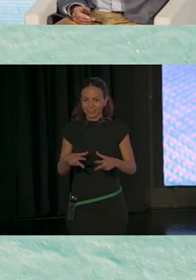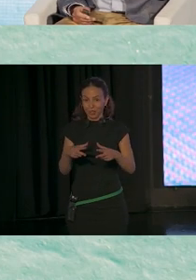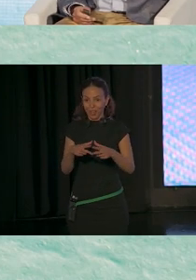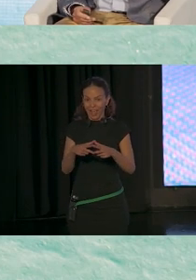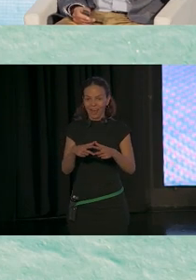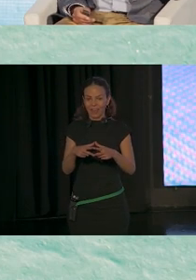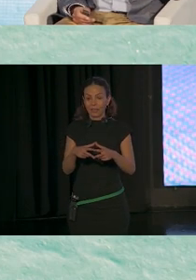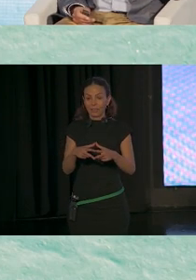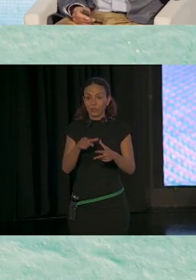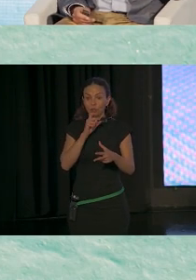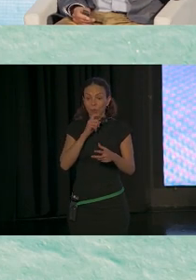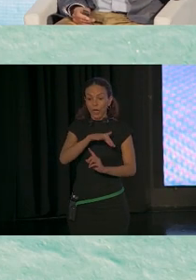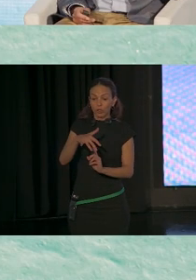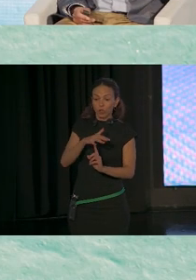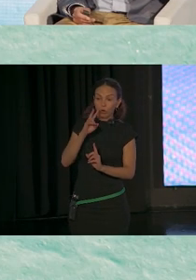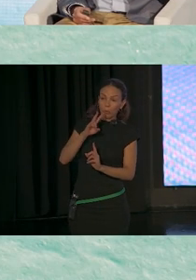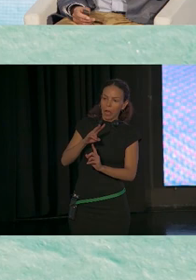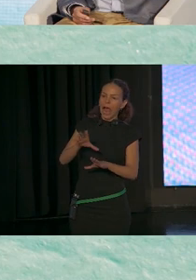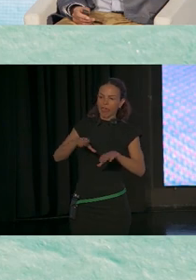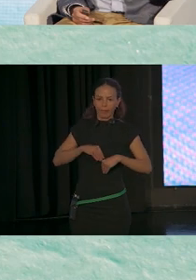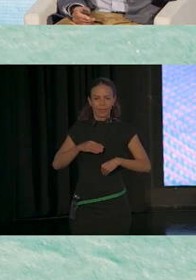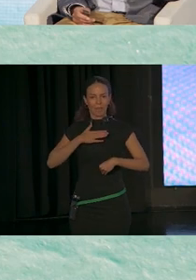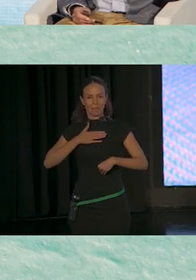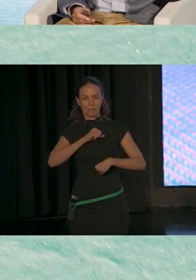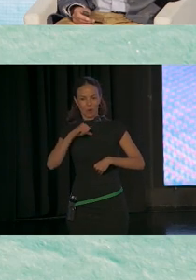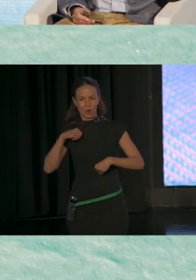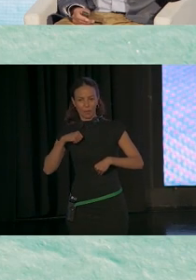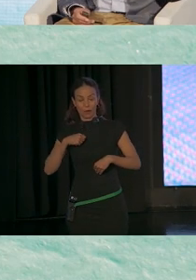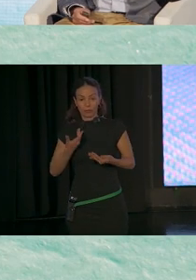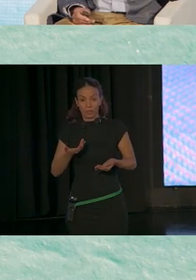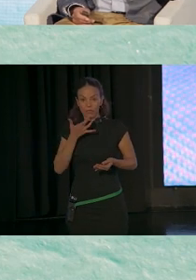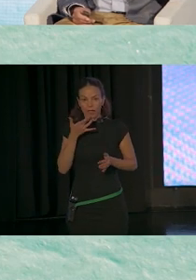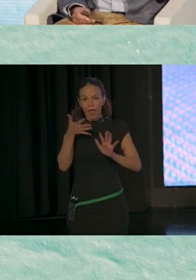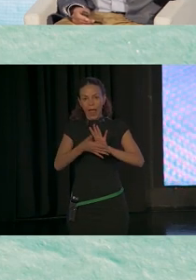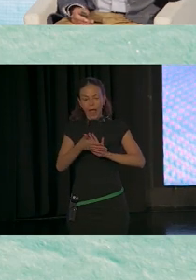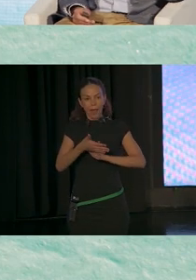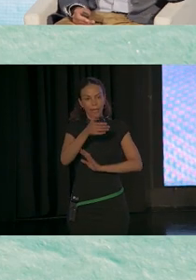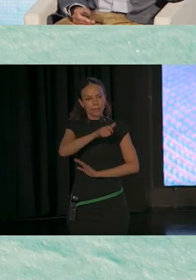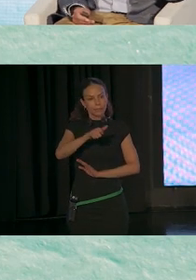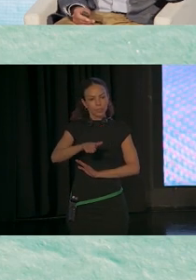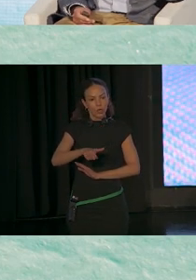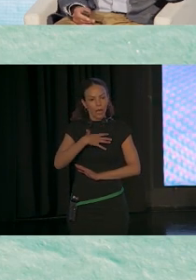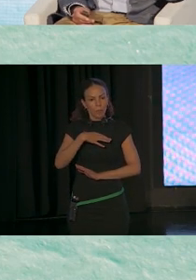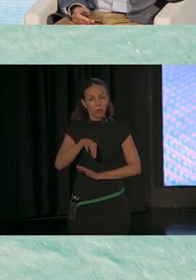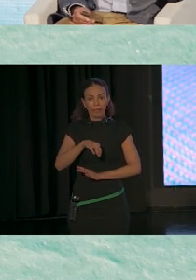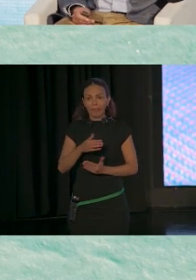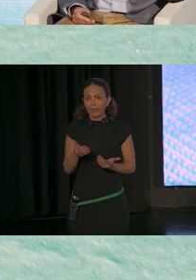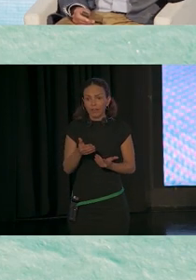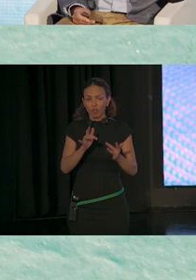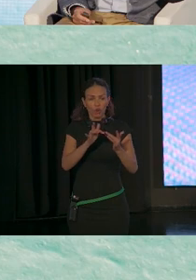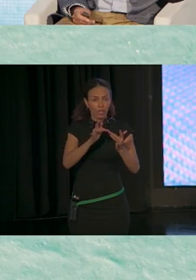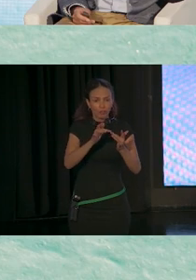el entorno lo acepta como propio. Y entonces cuando hablas con personas que quizá no tienen un contacto muy